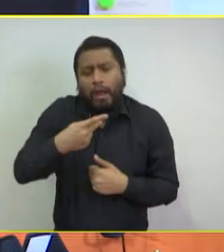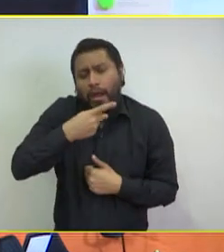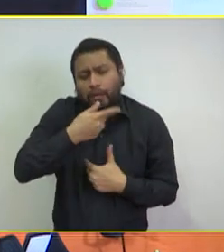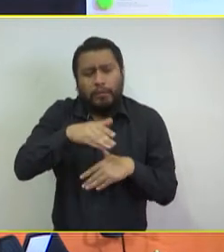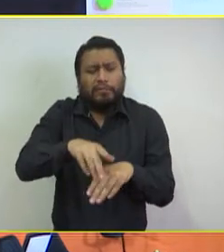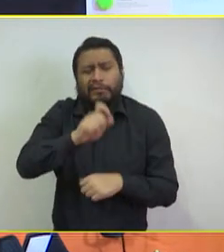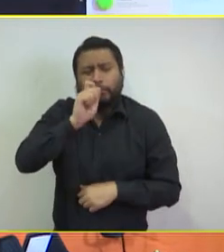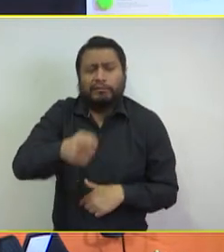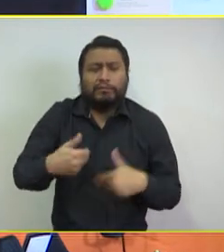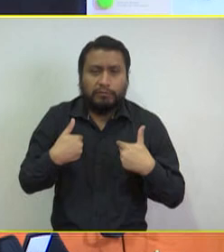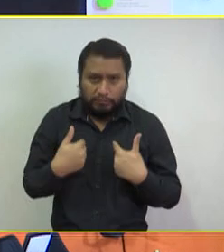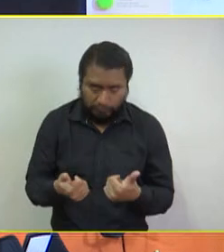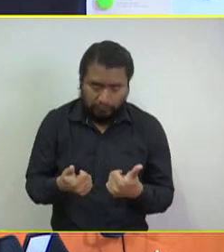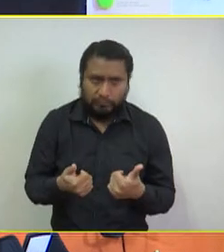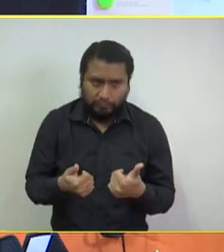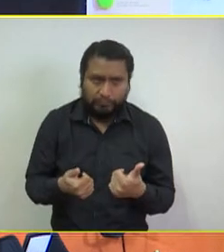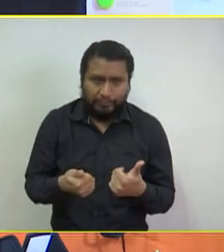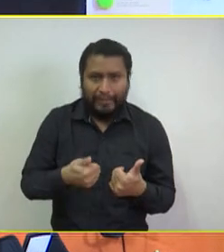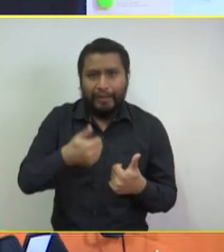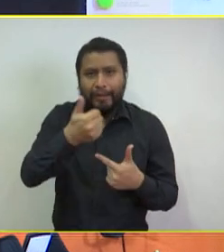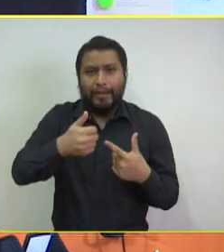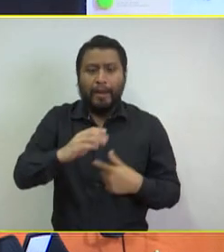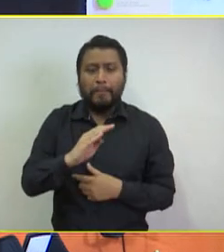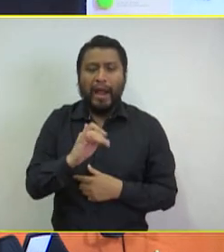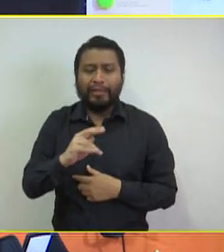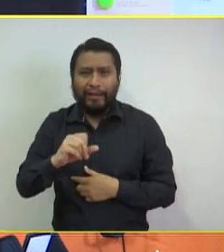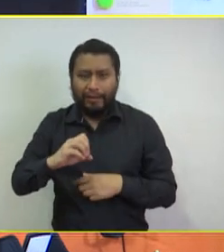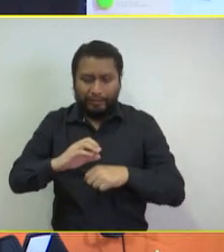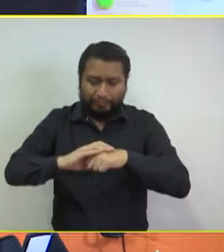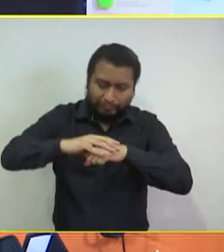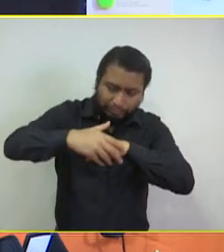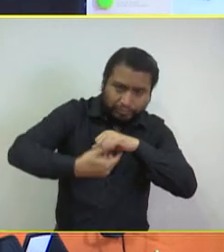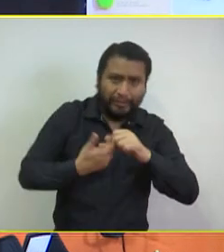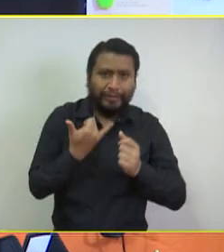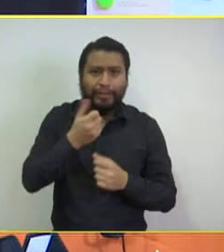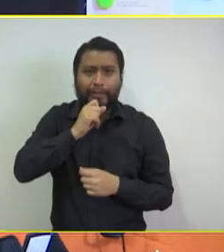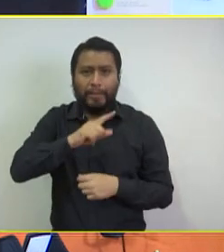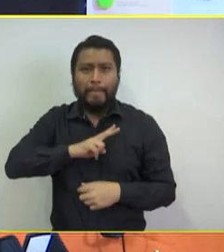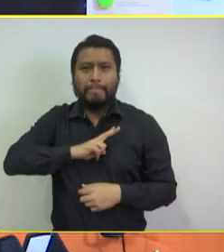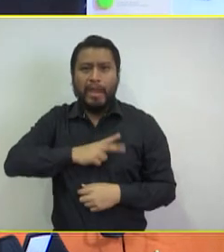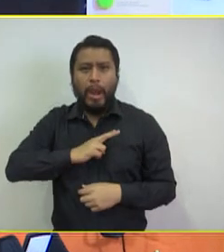¿no? Las capas exteriores de las bacterias, del virus…